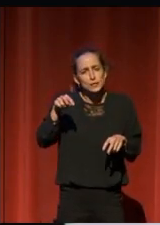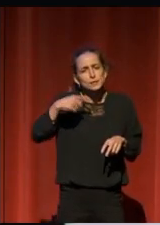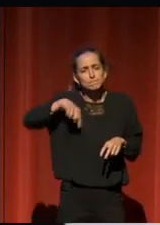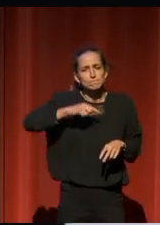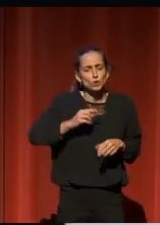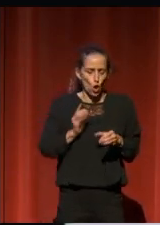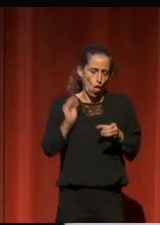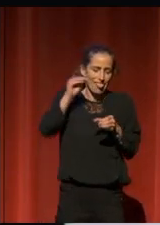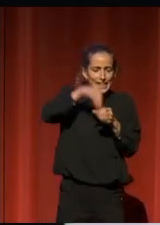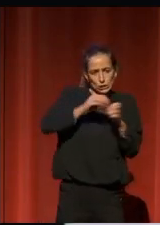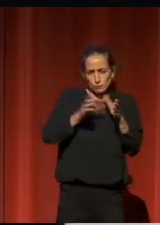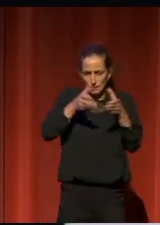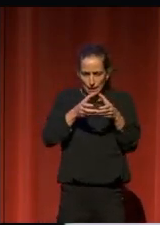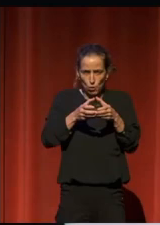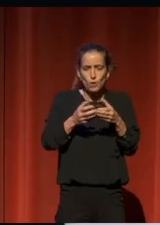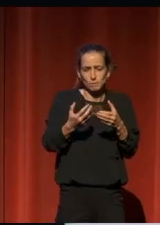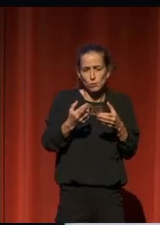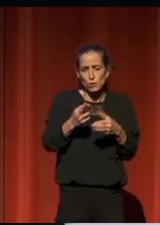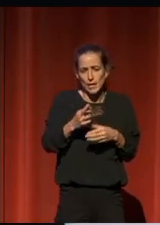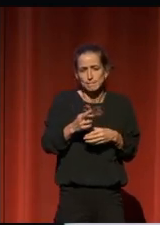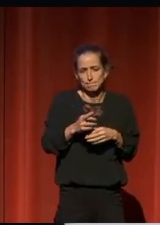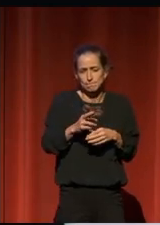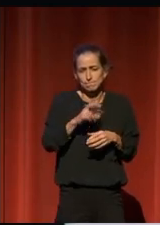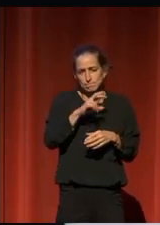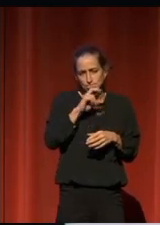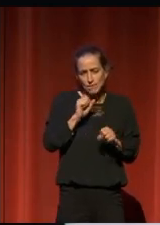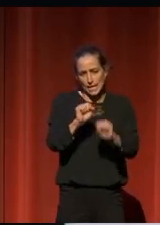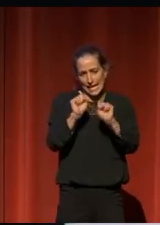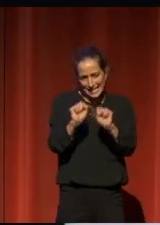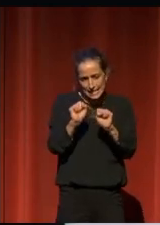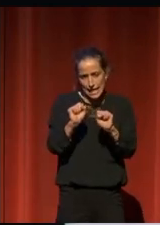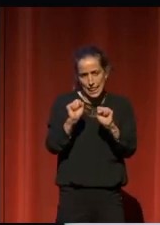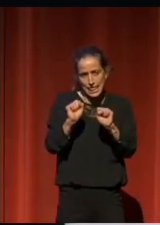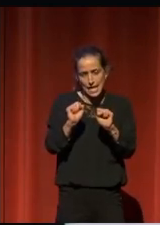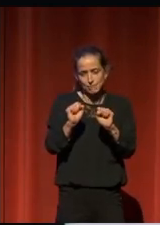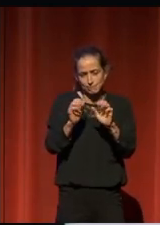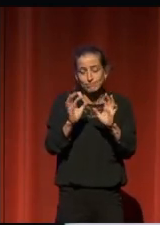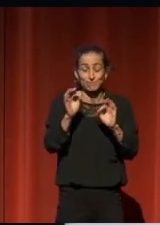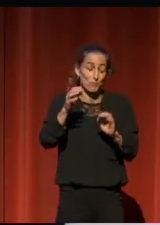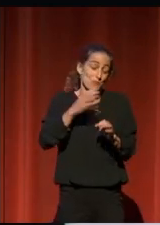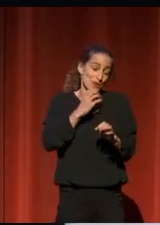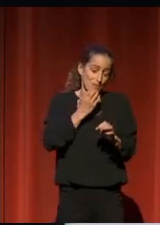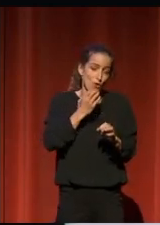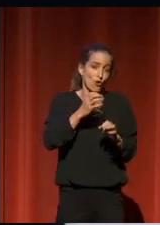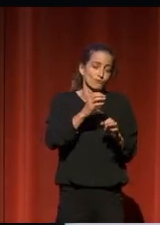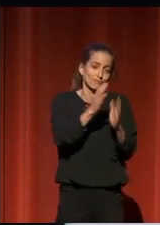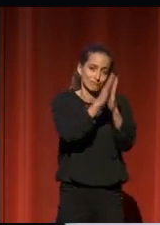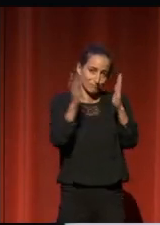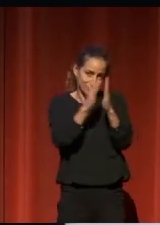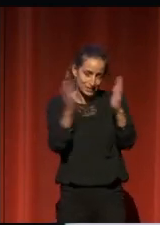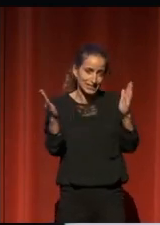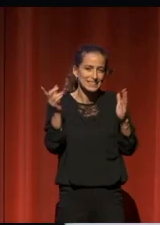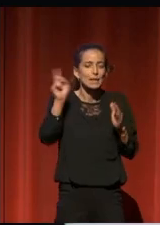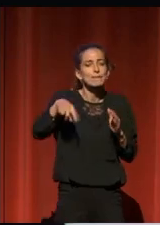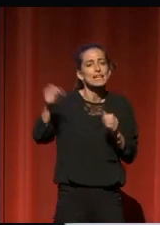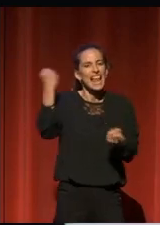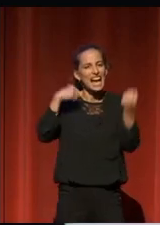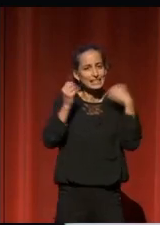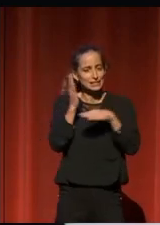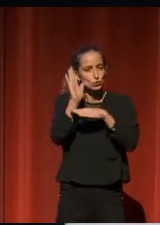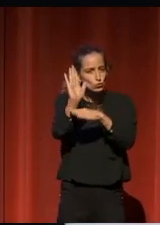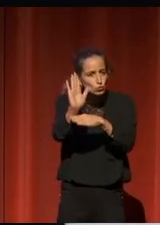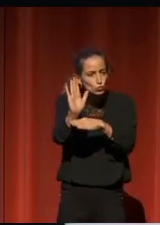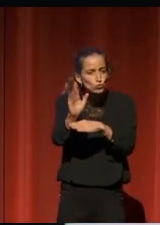resistencia, como lo son las bibliotecas, como seguramente lo es su propia actitud, lo son las